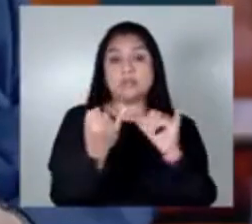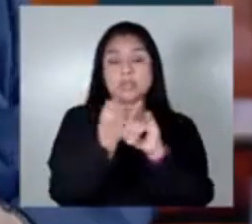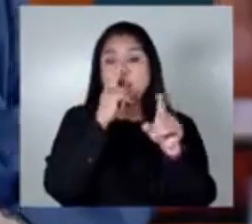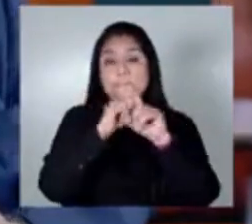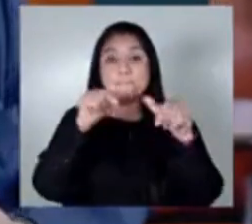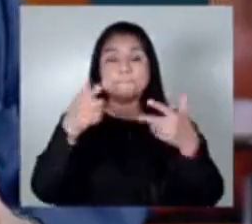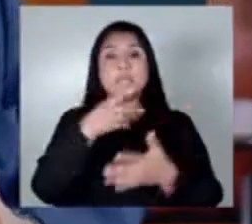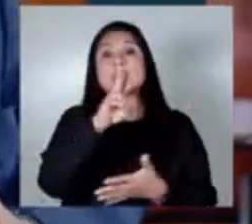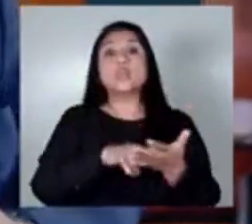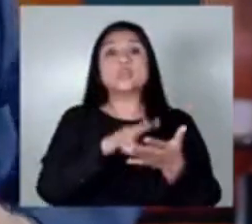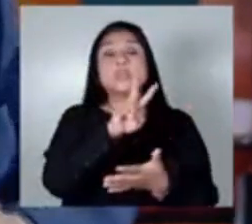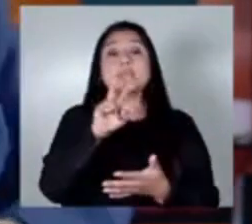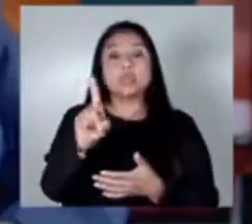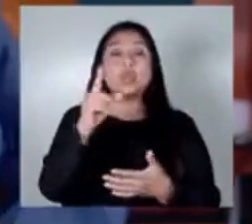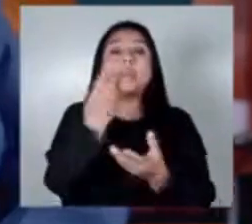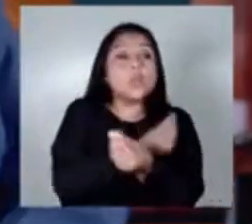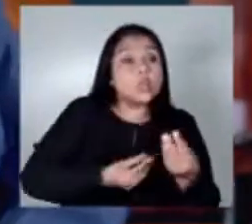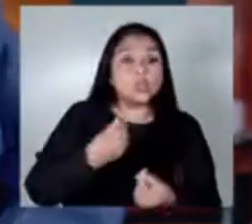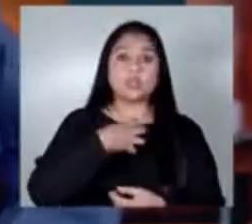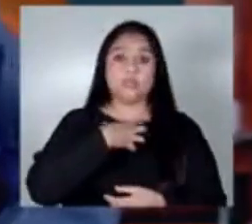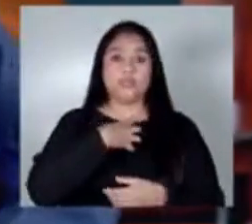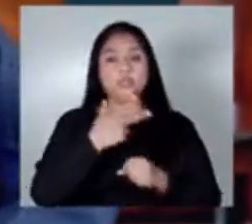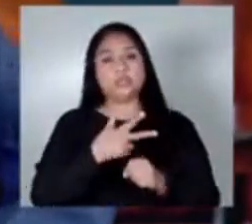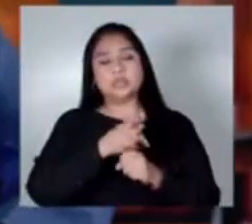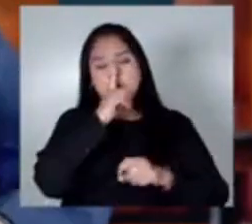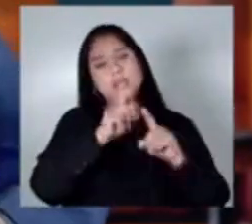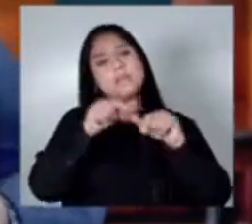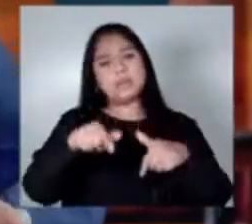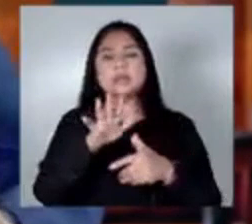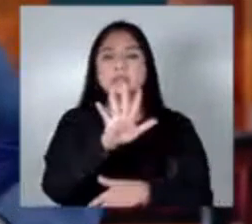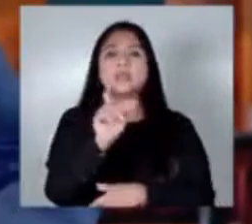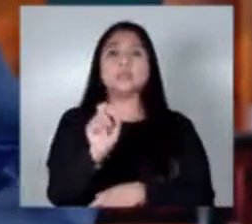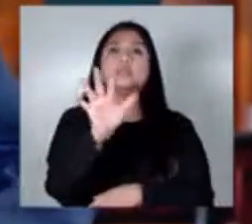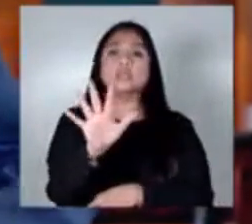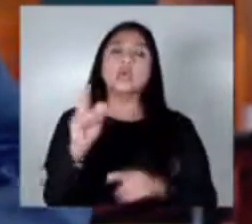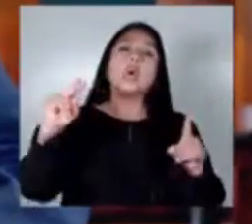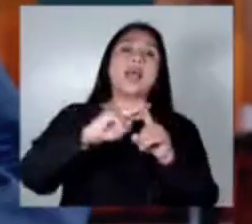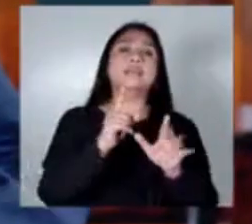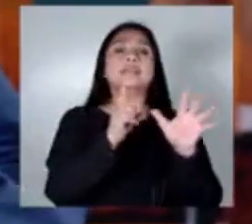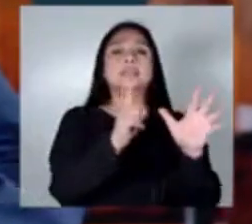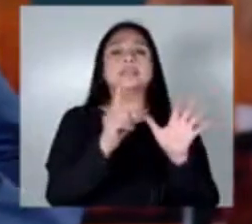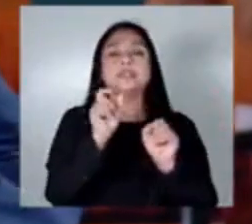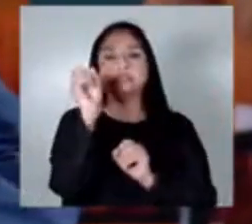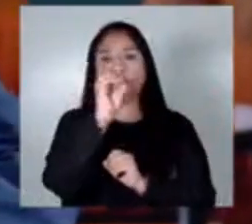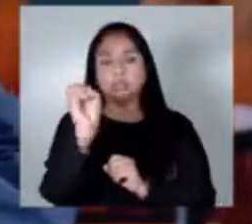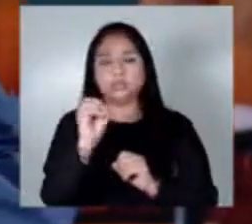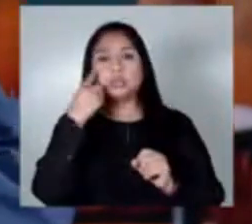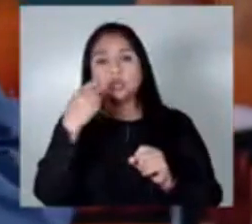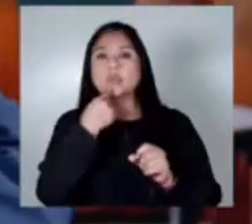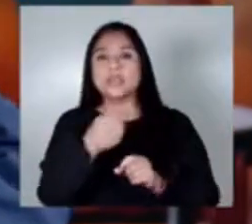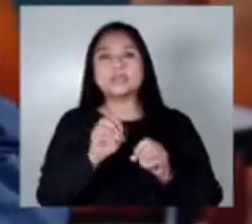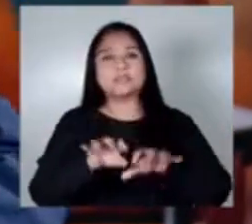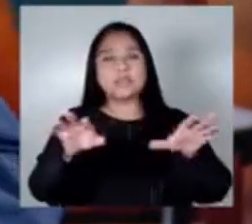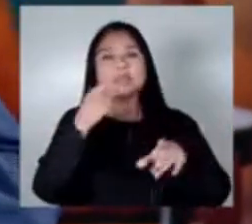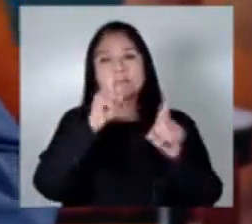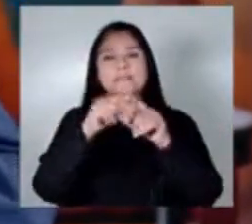Interno Bruto del 2021. Para este año, las previsiones de crecimiento van desde el 5.5% hasta el 6%, según proyecciones del